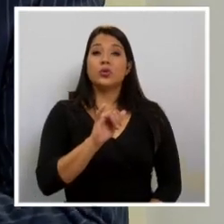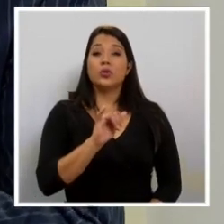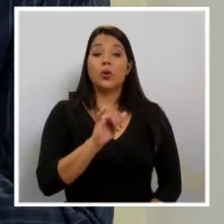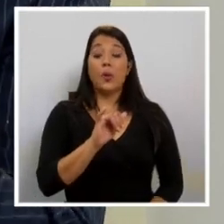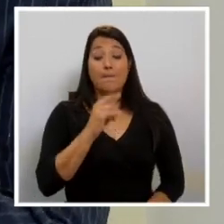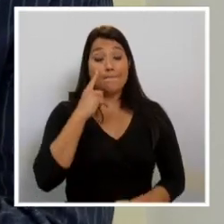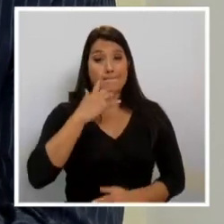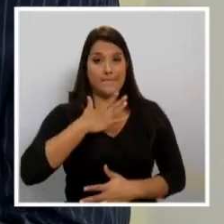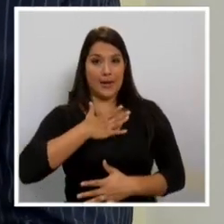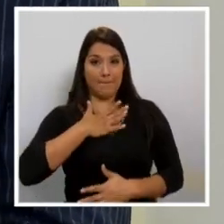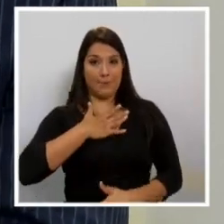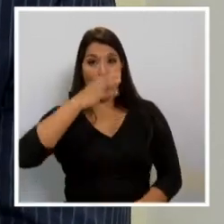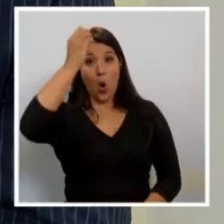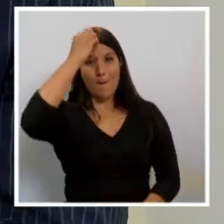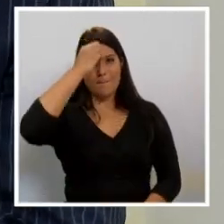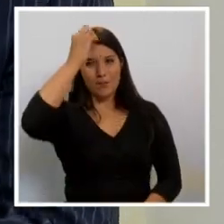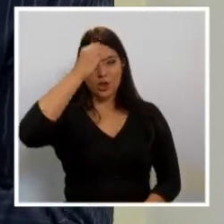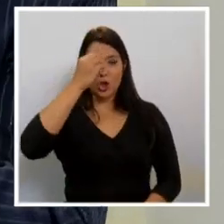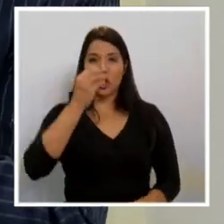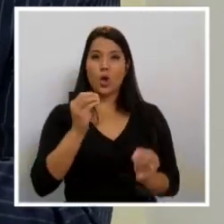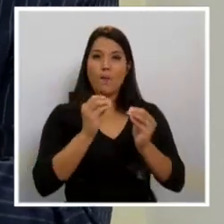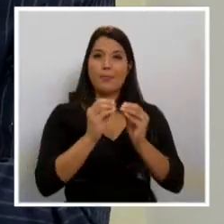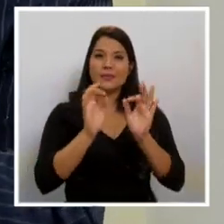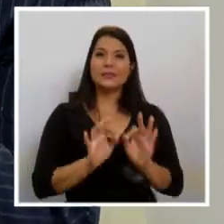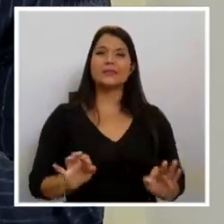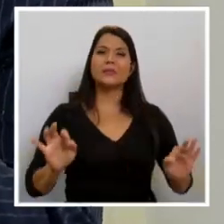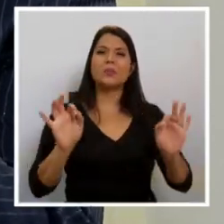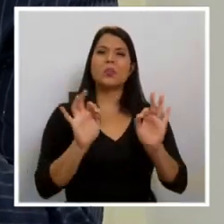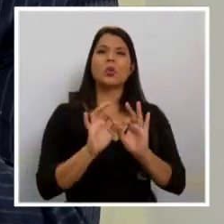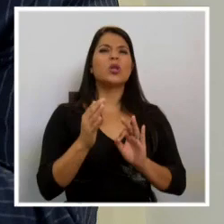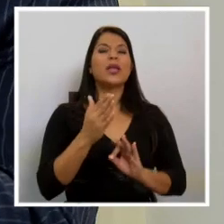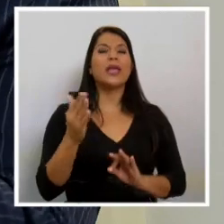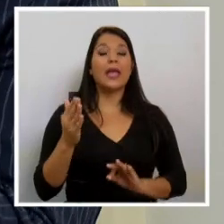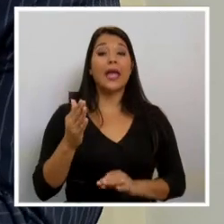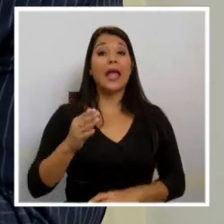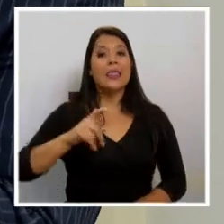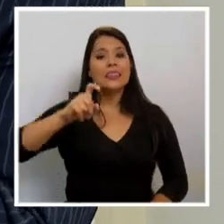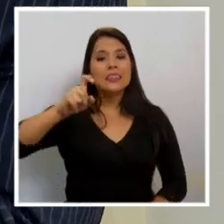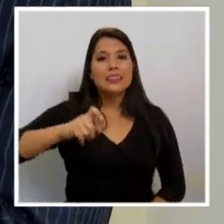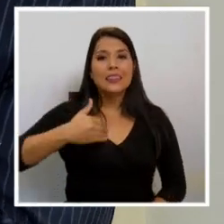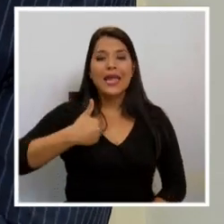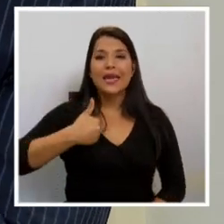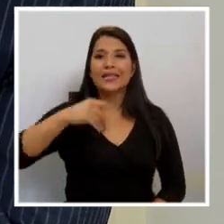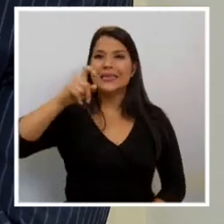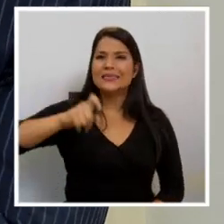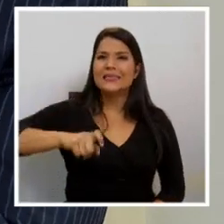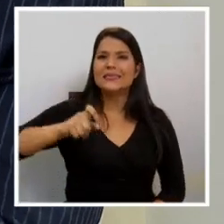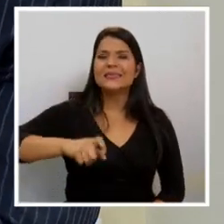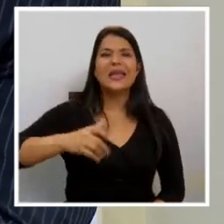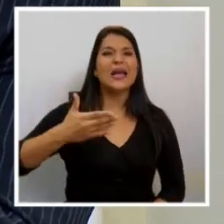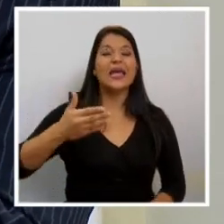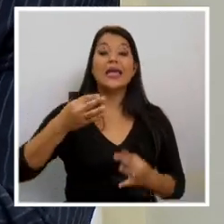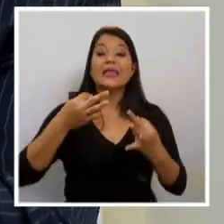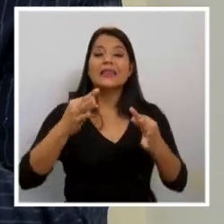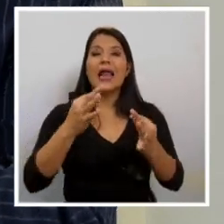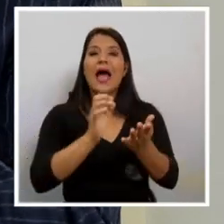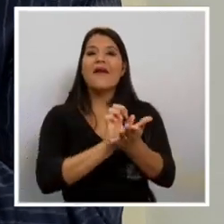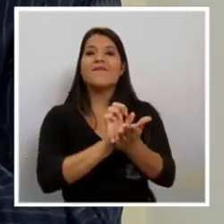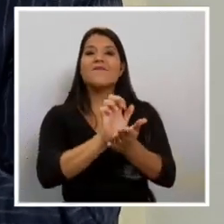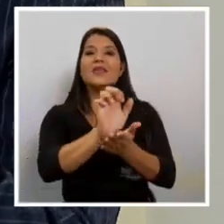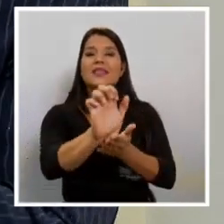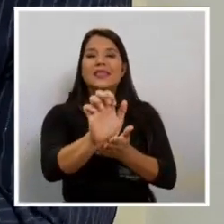a mi juicio, detrás de todo esto. La necesidad que tienen de tratar de evitar que